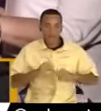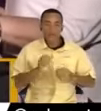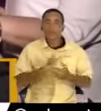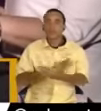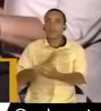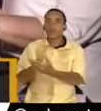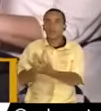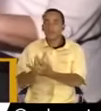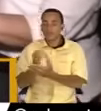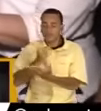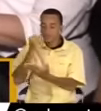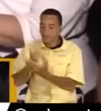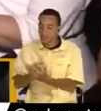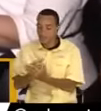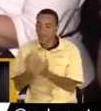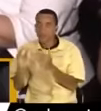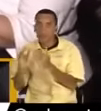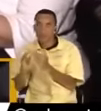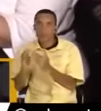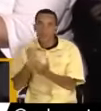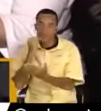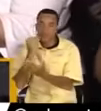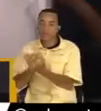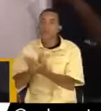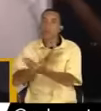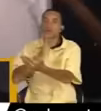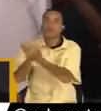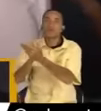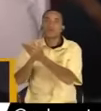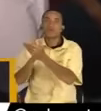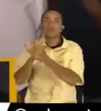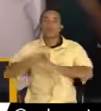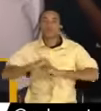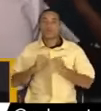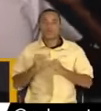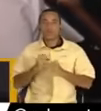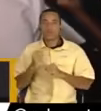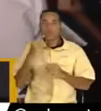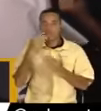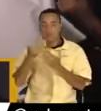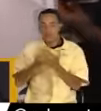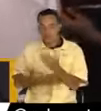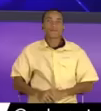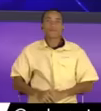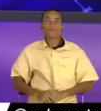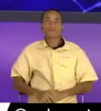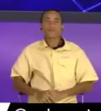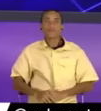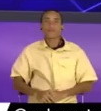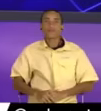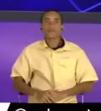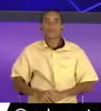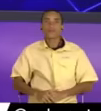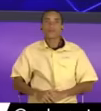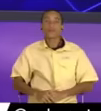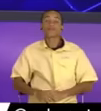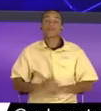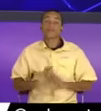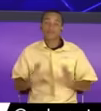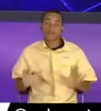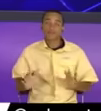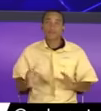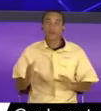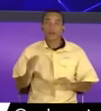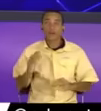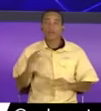propia Registraduría Nacional del Estado Civil hoy en Bogotá a presentar los reclamos respectivos. Este pues es el hecho político de